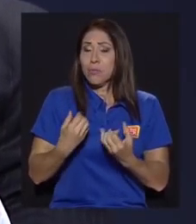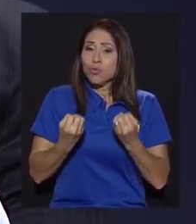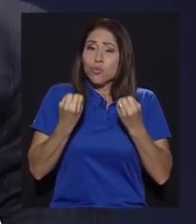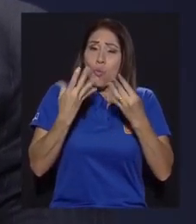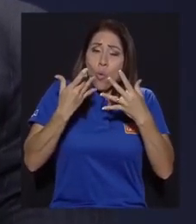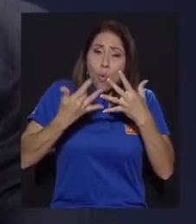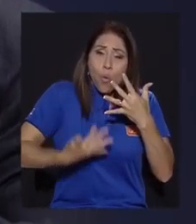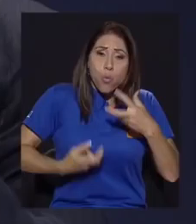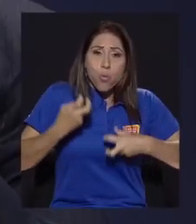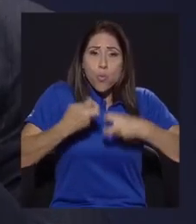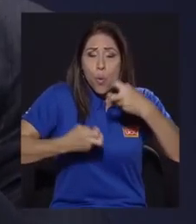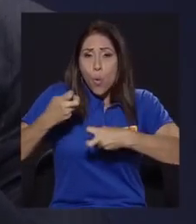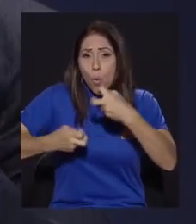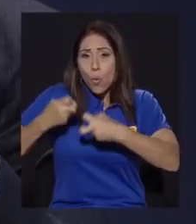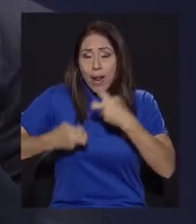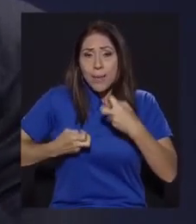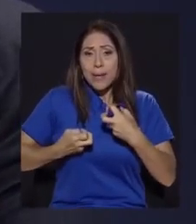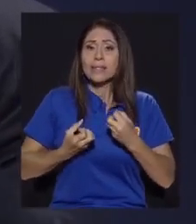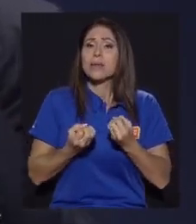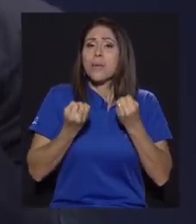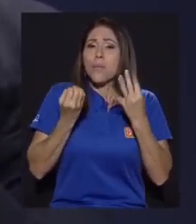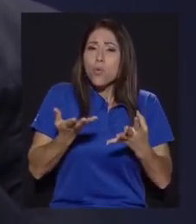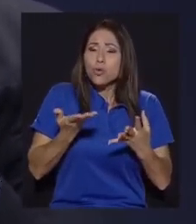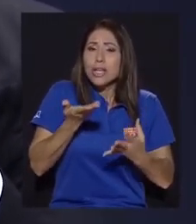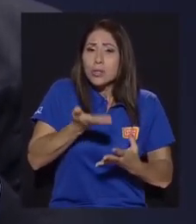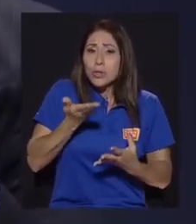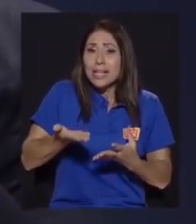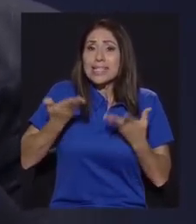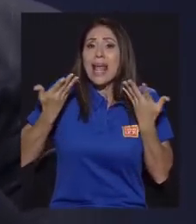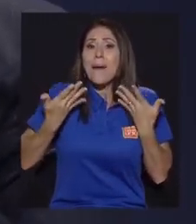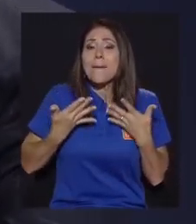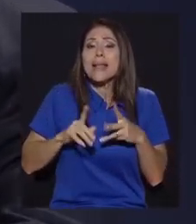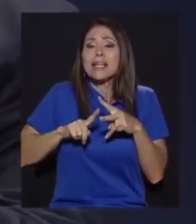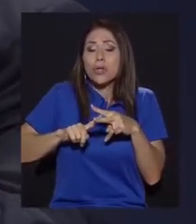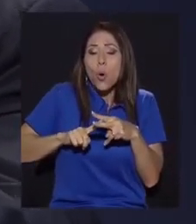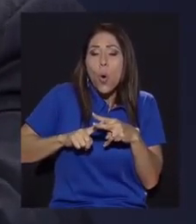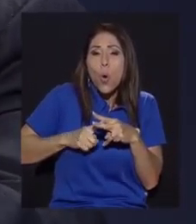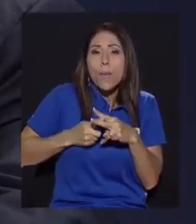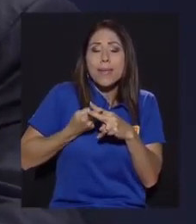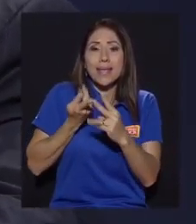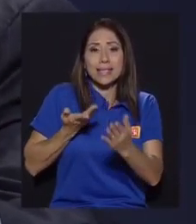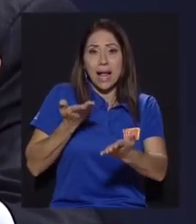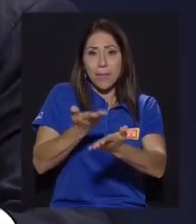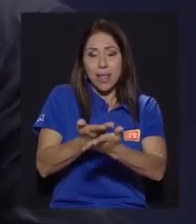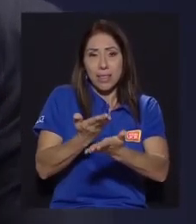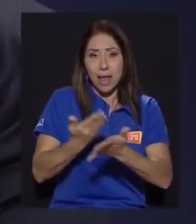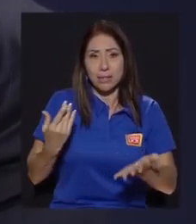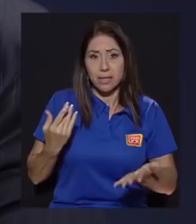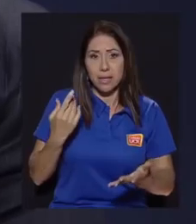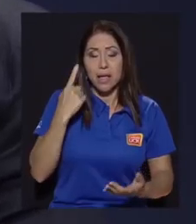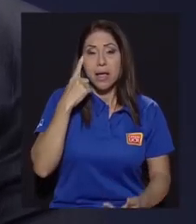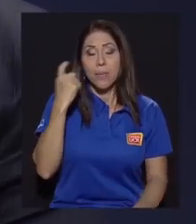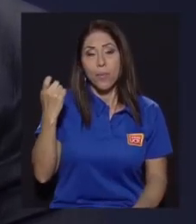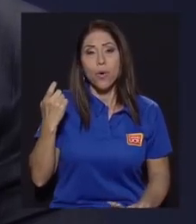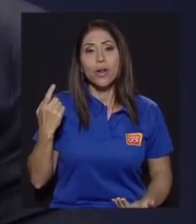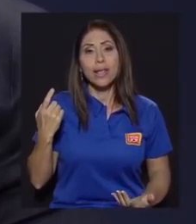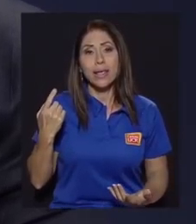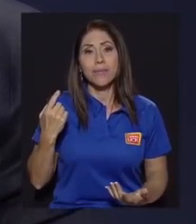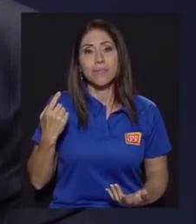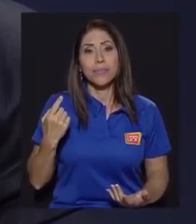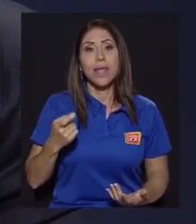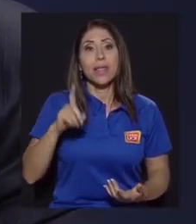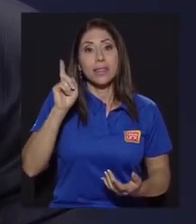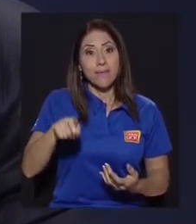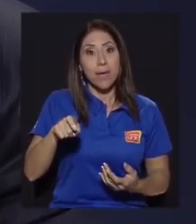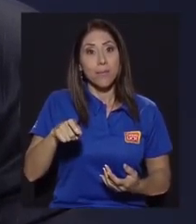y de muchas cuestiones que comienzan apenas a plantearse por qué hay que evidentemente hacer el